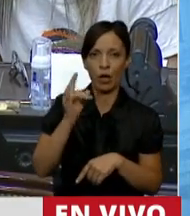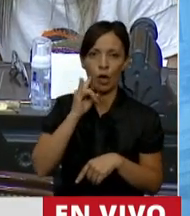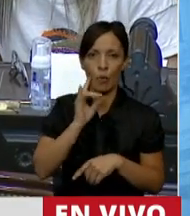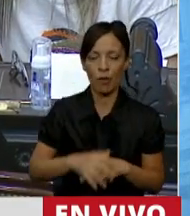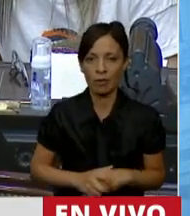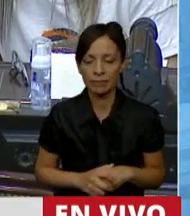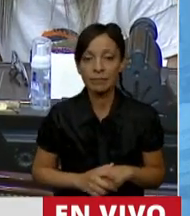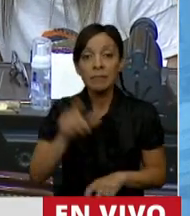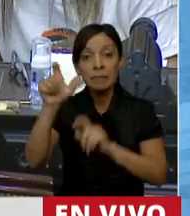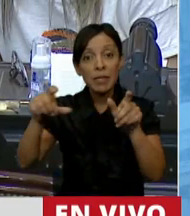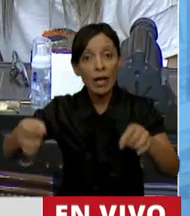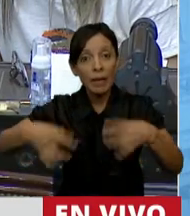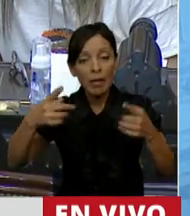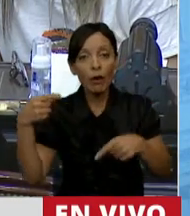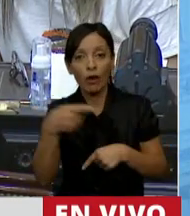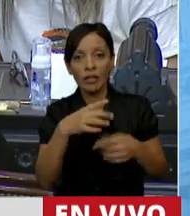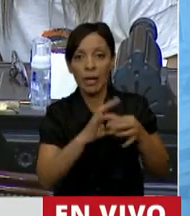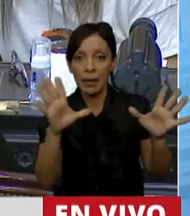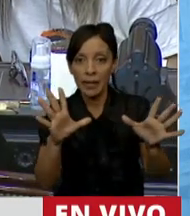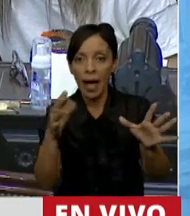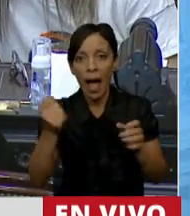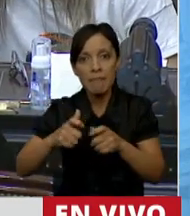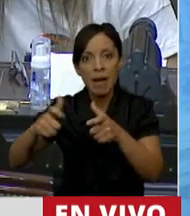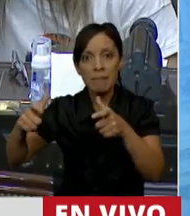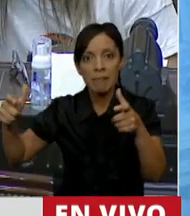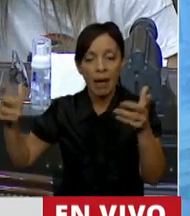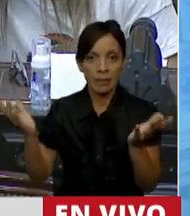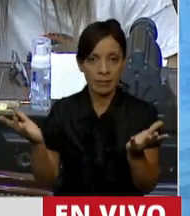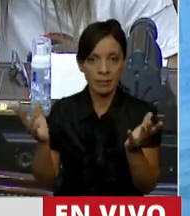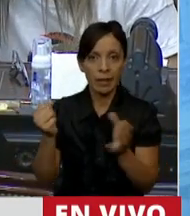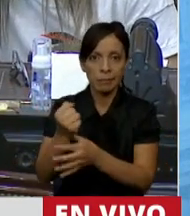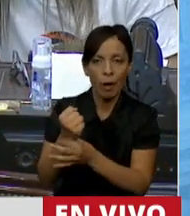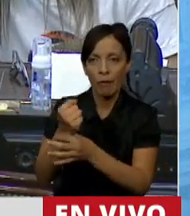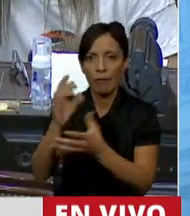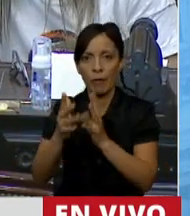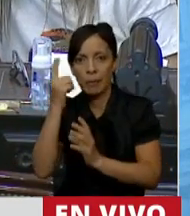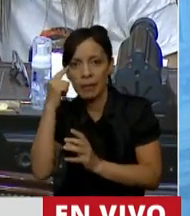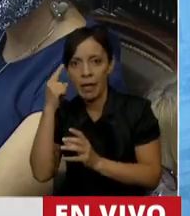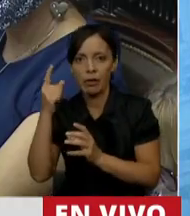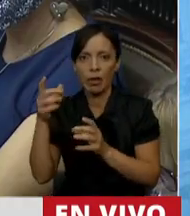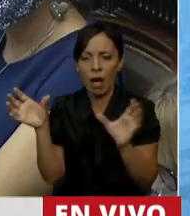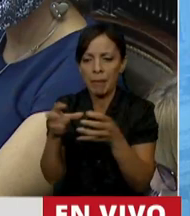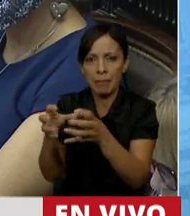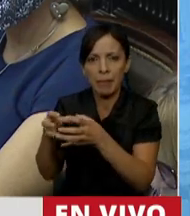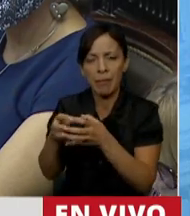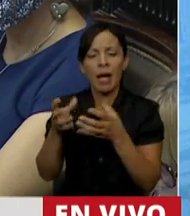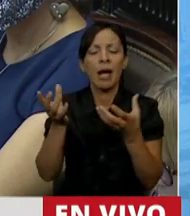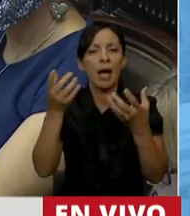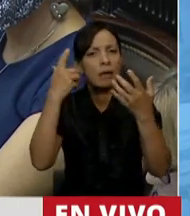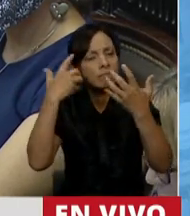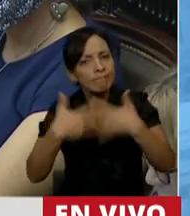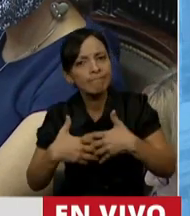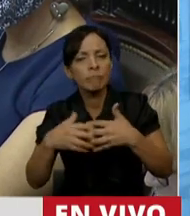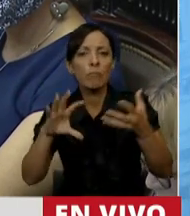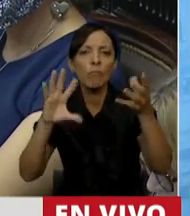libertad se acumulan, los estados autoritarios, los dogmas, la concentración, los lugares comunes y reflexivos,